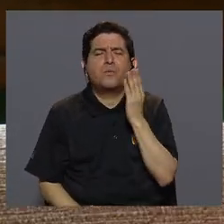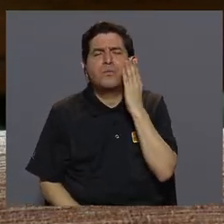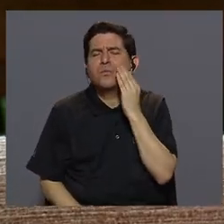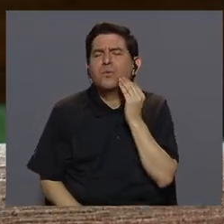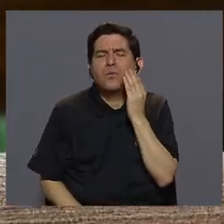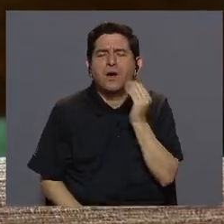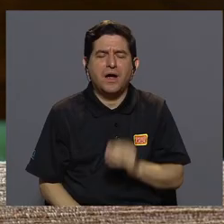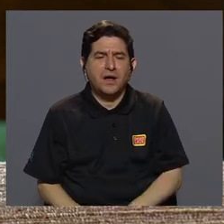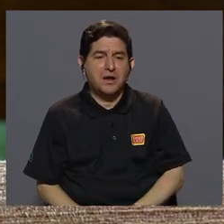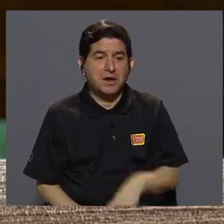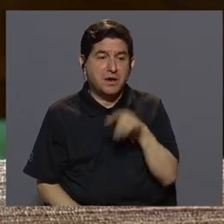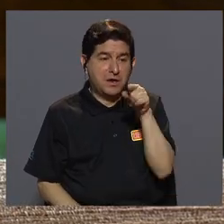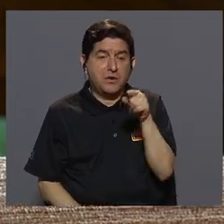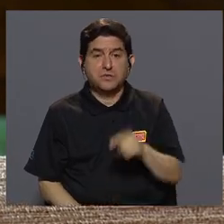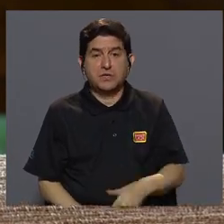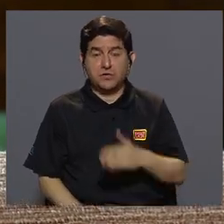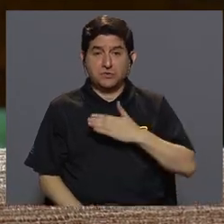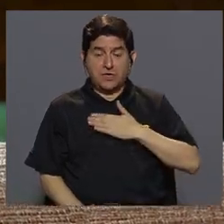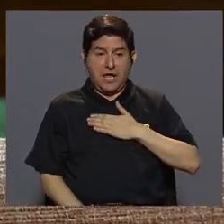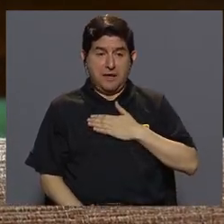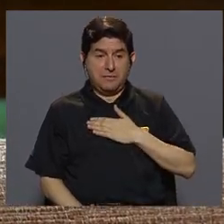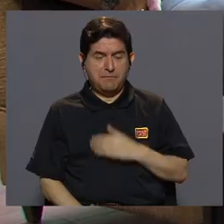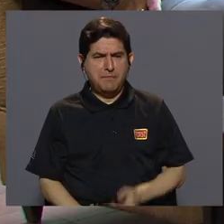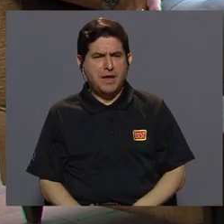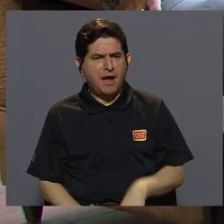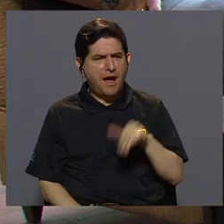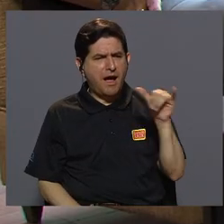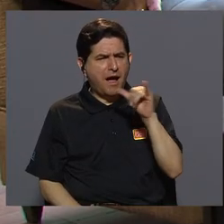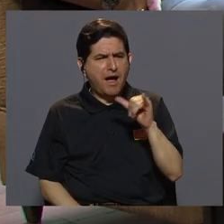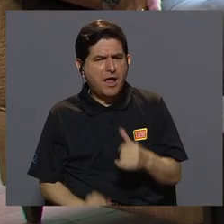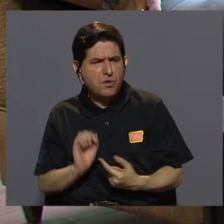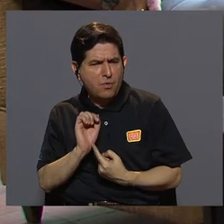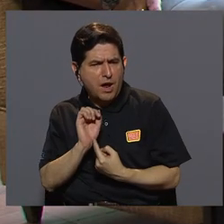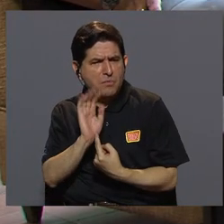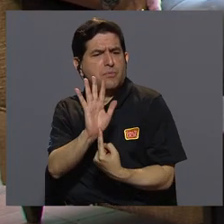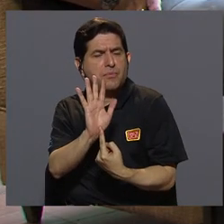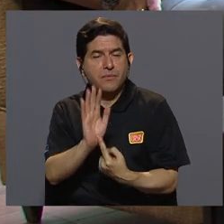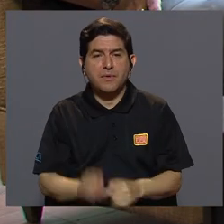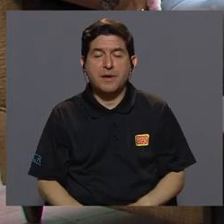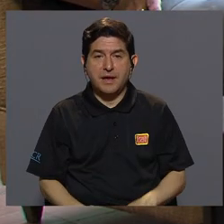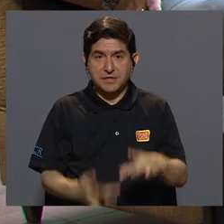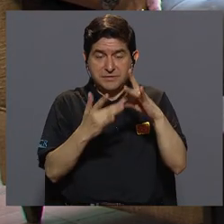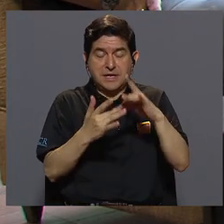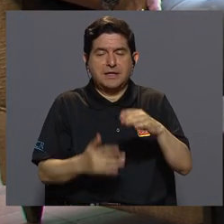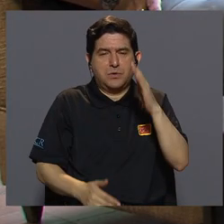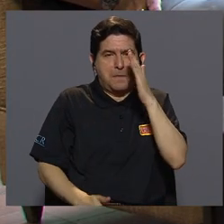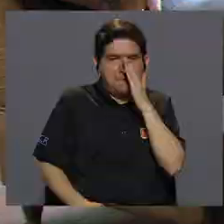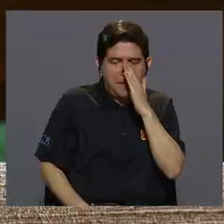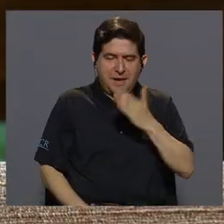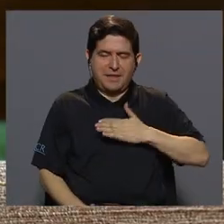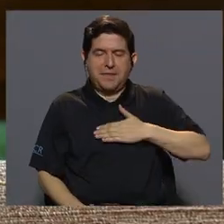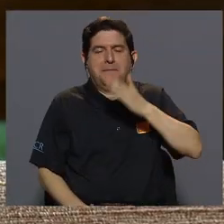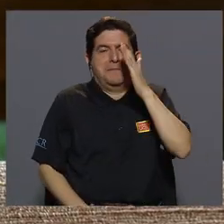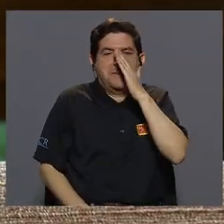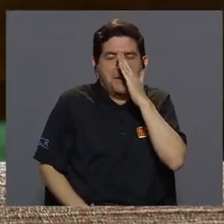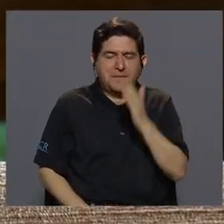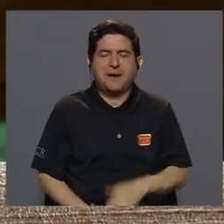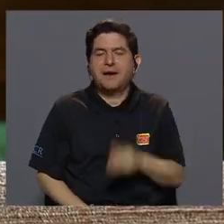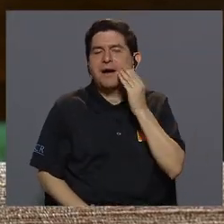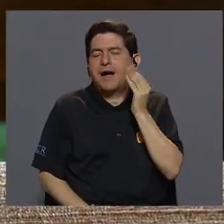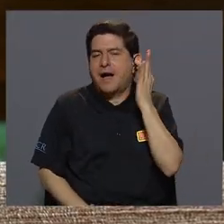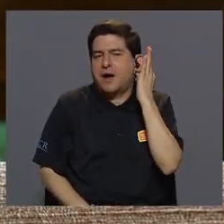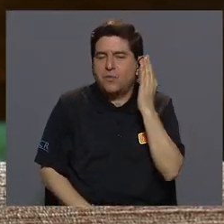abuelos que se miraban en mí, ¿verdad? Entonces, sobre todo la mamá de mamá, que era mi